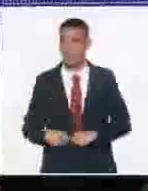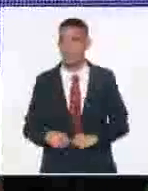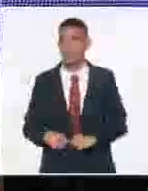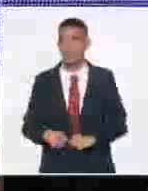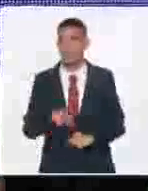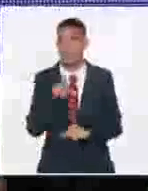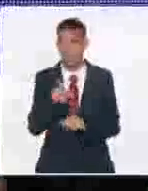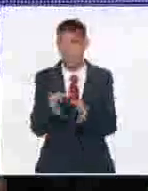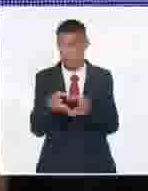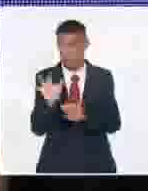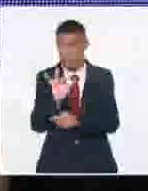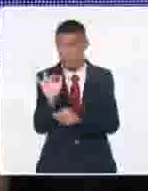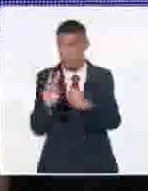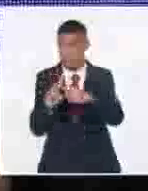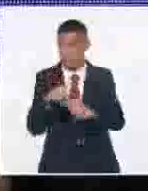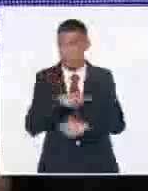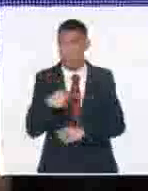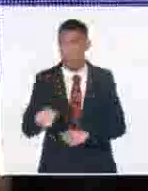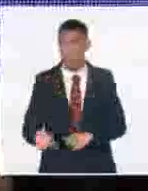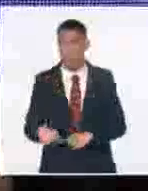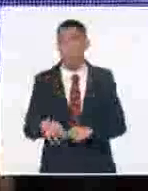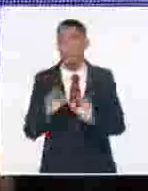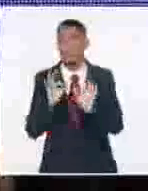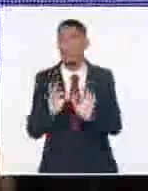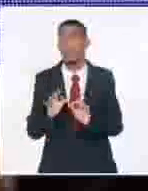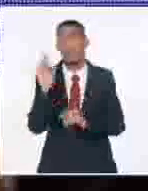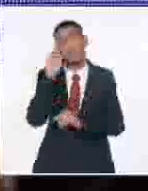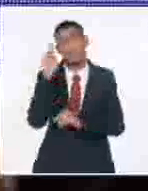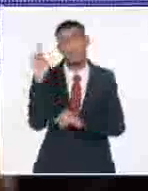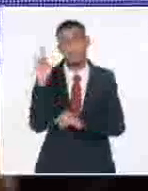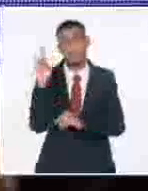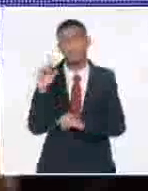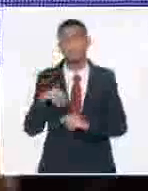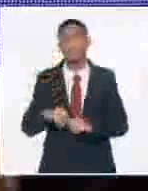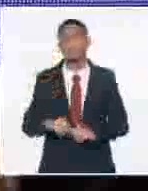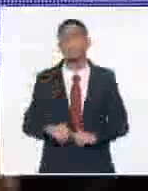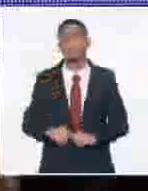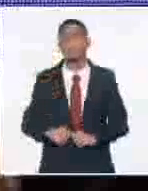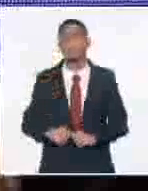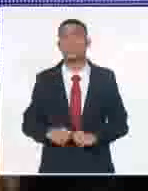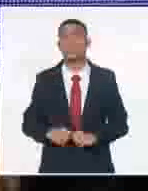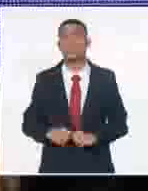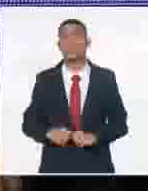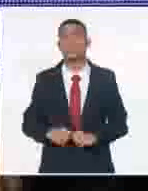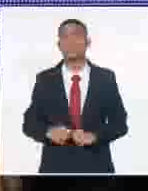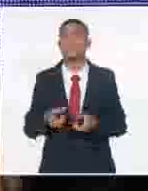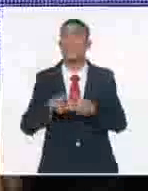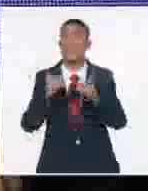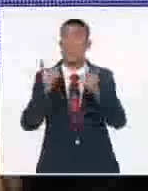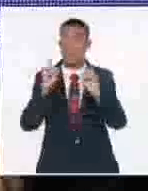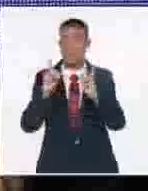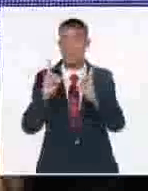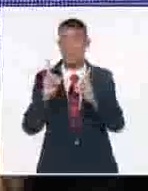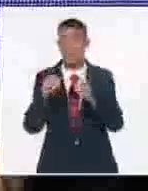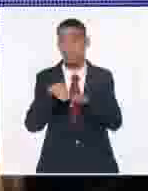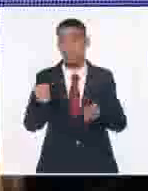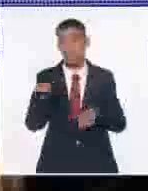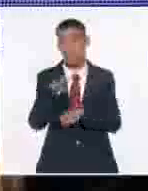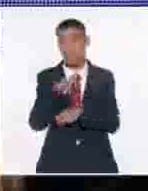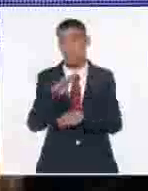último la reiteró en la declaración que adoptó en su reunión